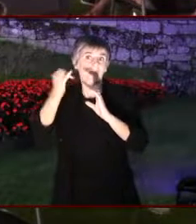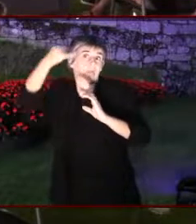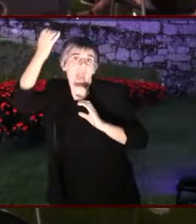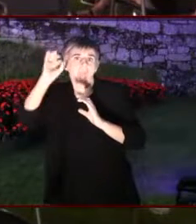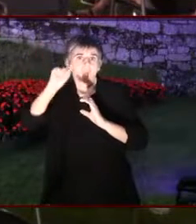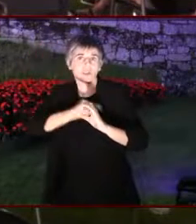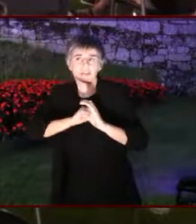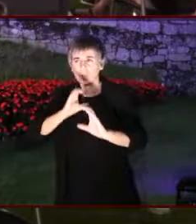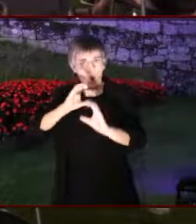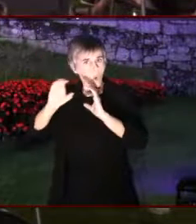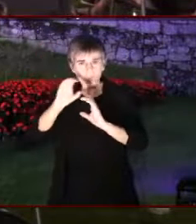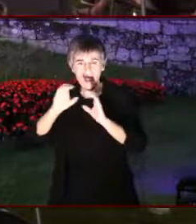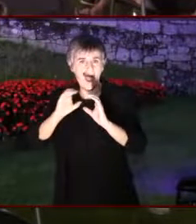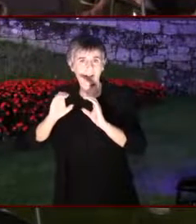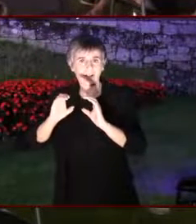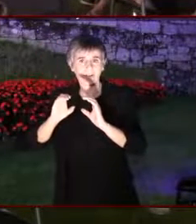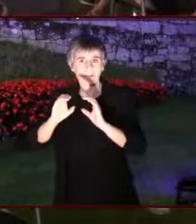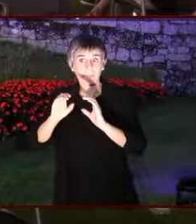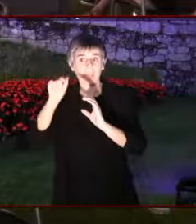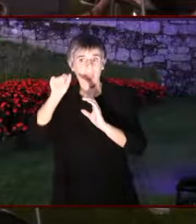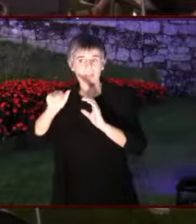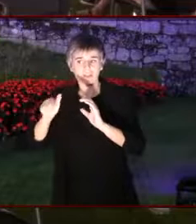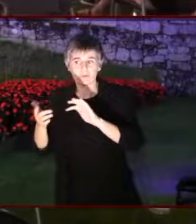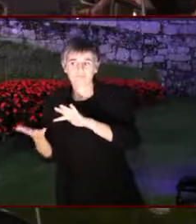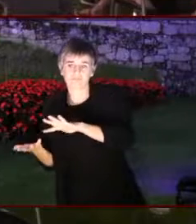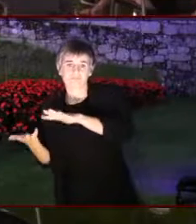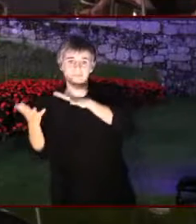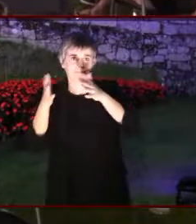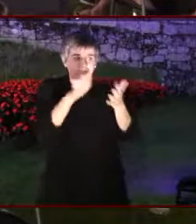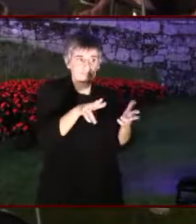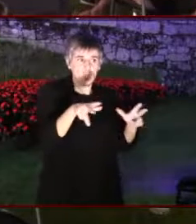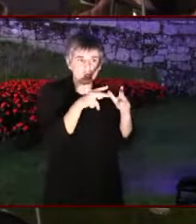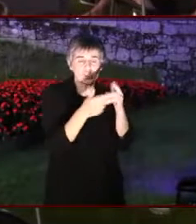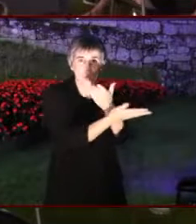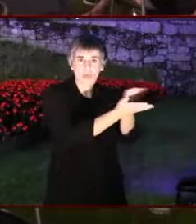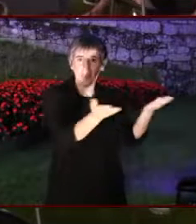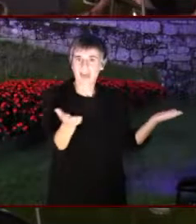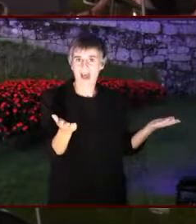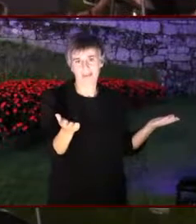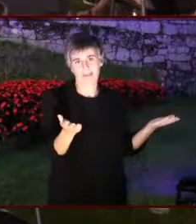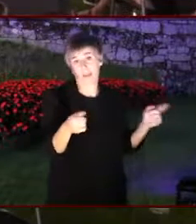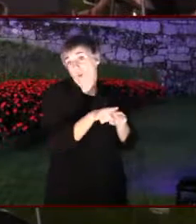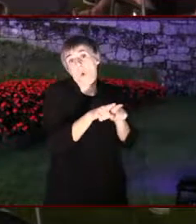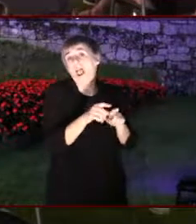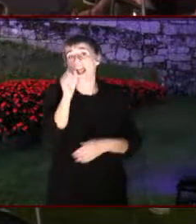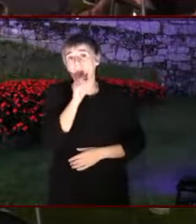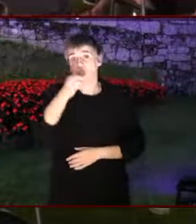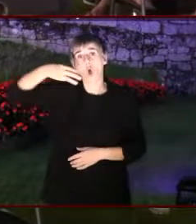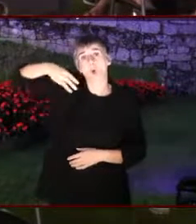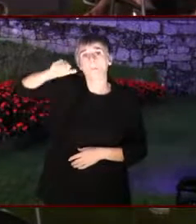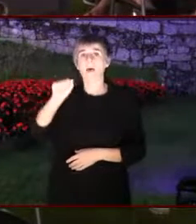eso trascende do teu ao popular, non? E se convierte en algo como matriarcas que sea